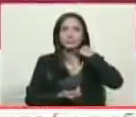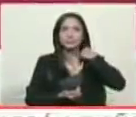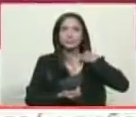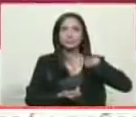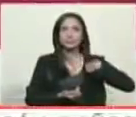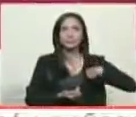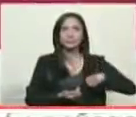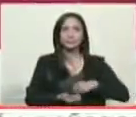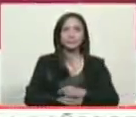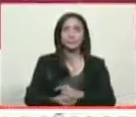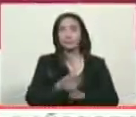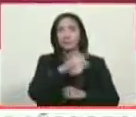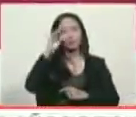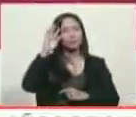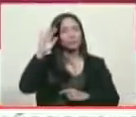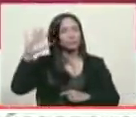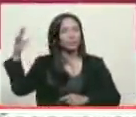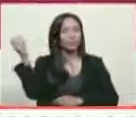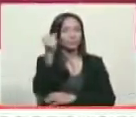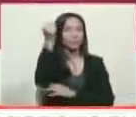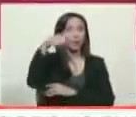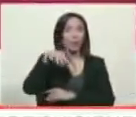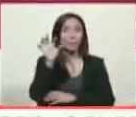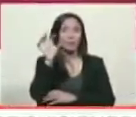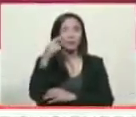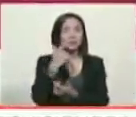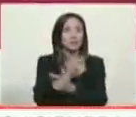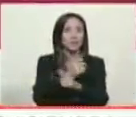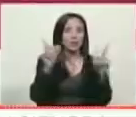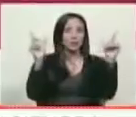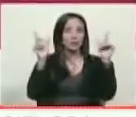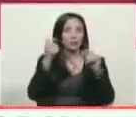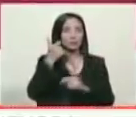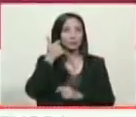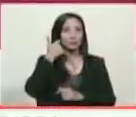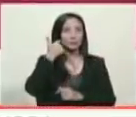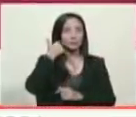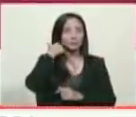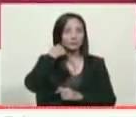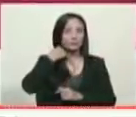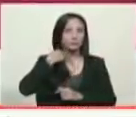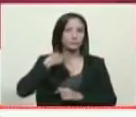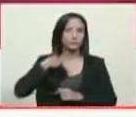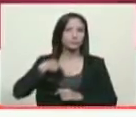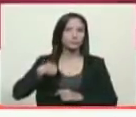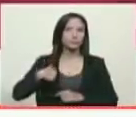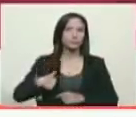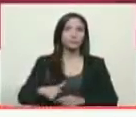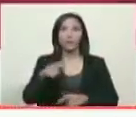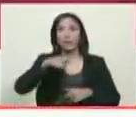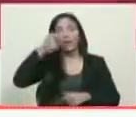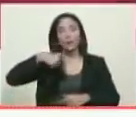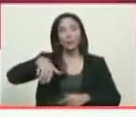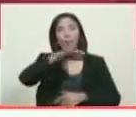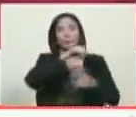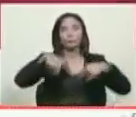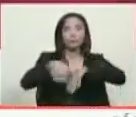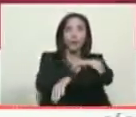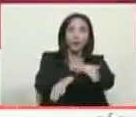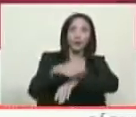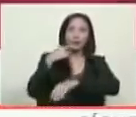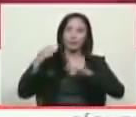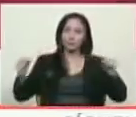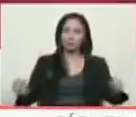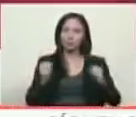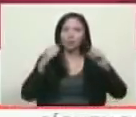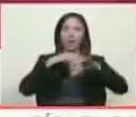junto a un gran sueño de un país. Y el pueblo en la calle, la alegría, la fuerza. Y yo les voy a